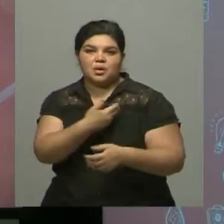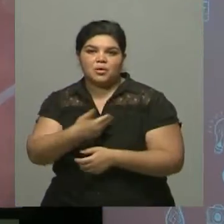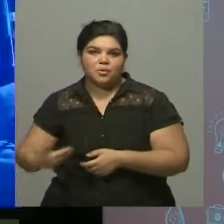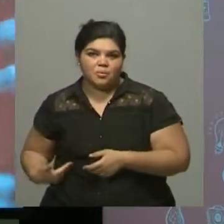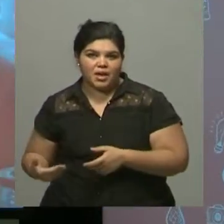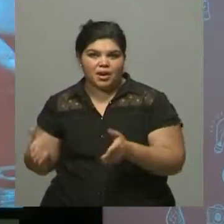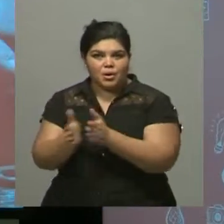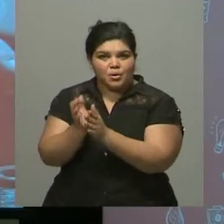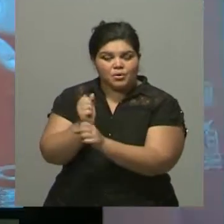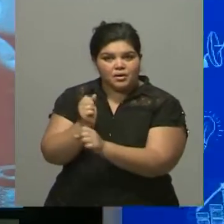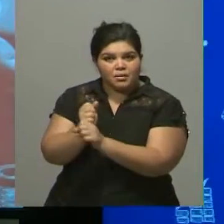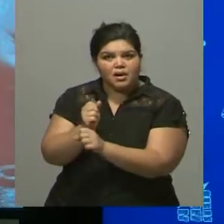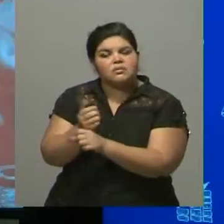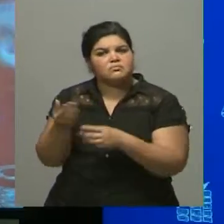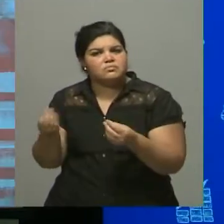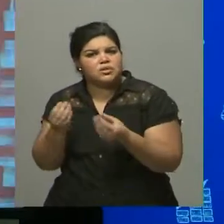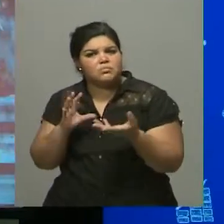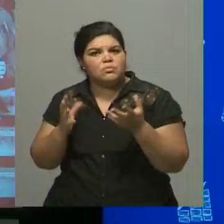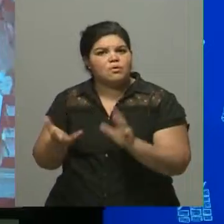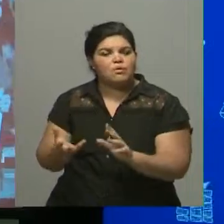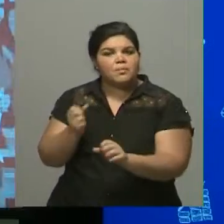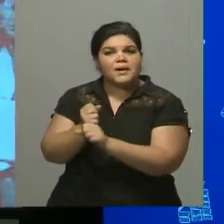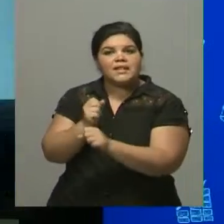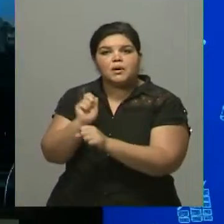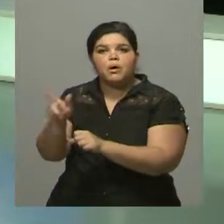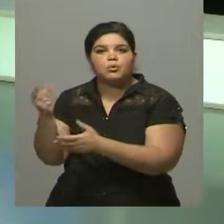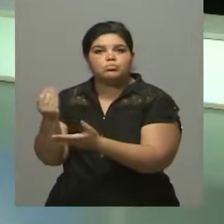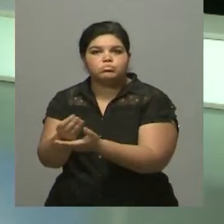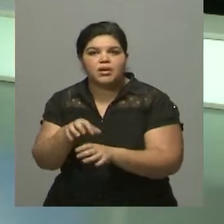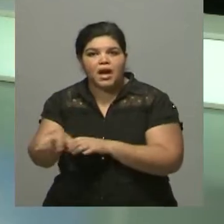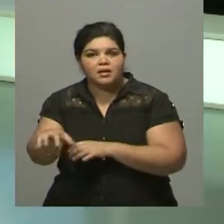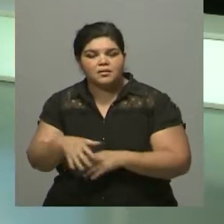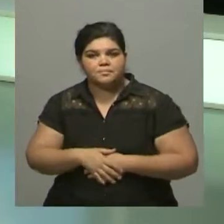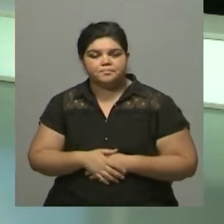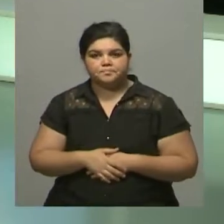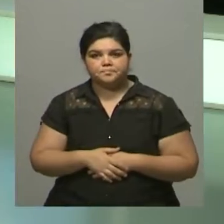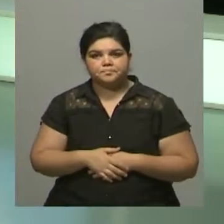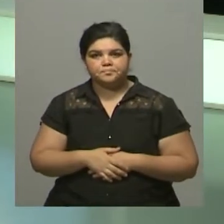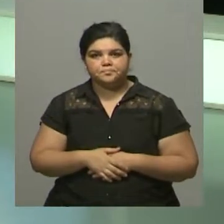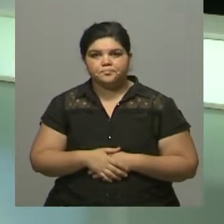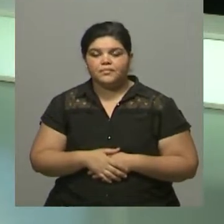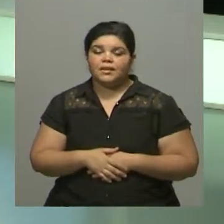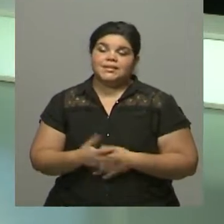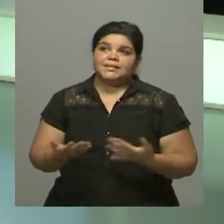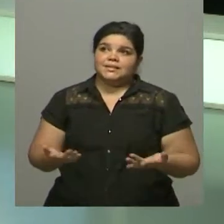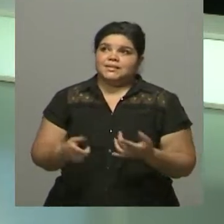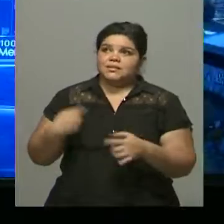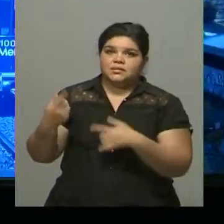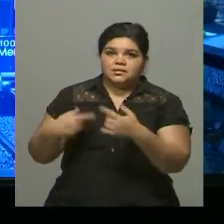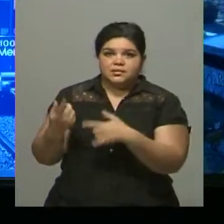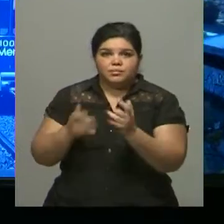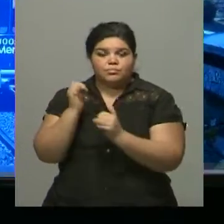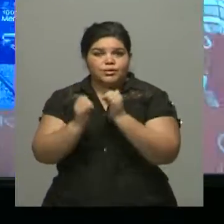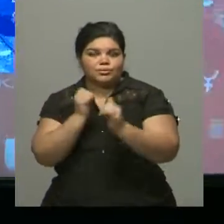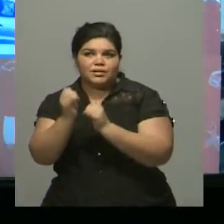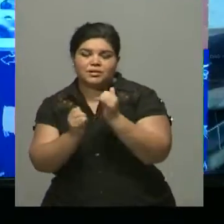caso, ¿cómo vienen trabajando ustedes desde esta área? Bueno, yo siempre digo que entre el análisis y